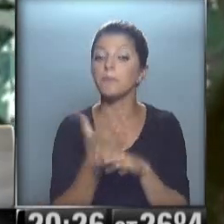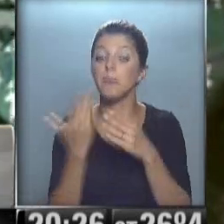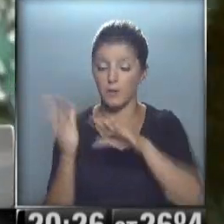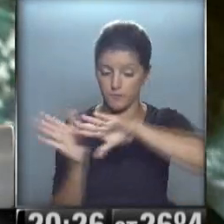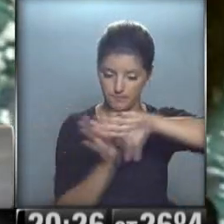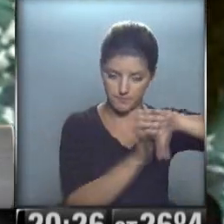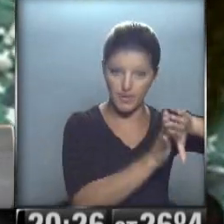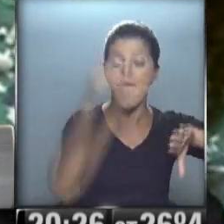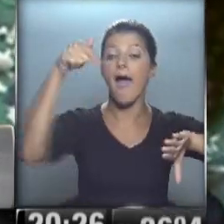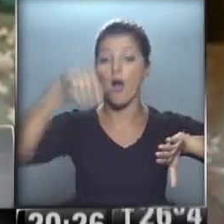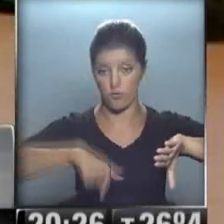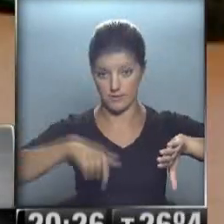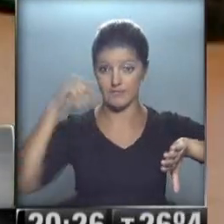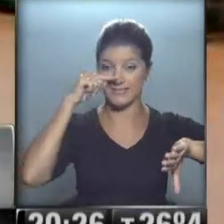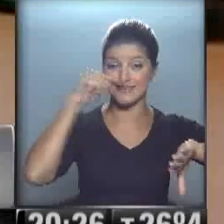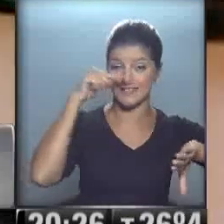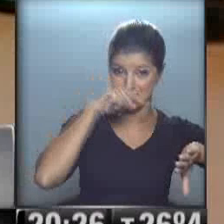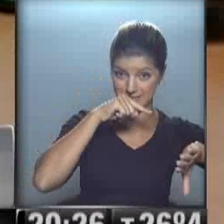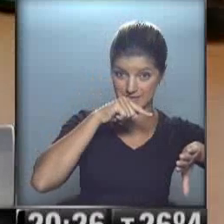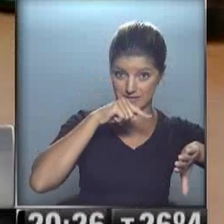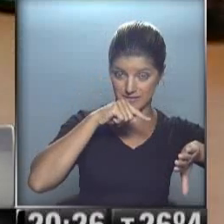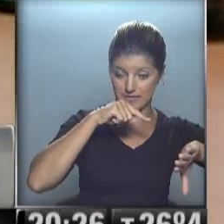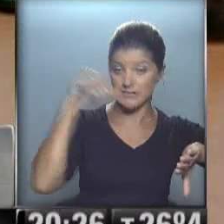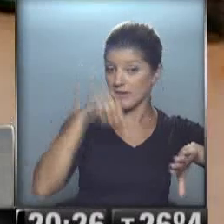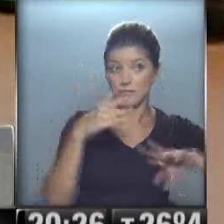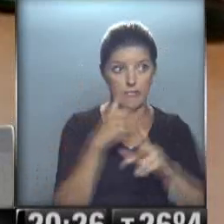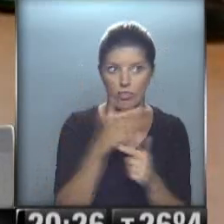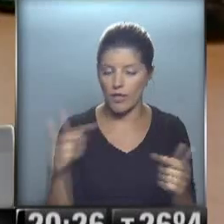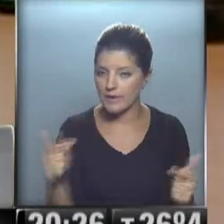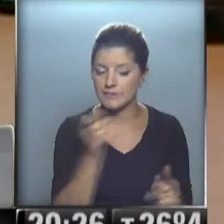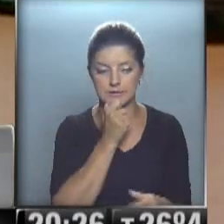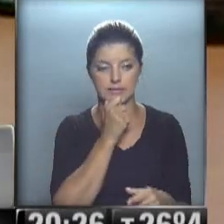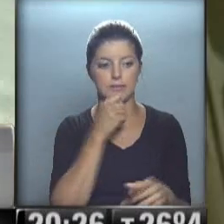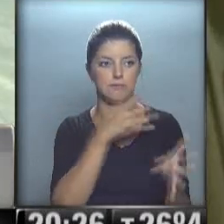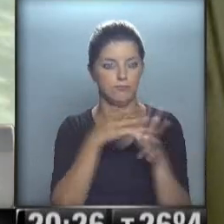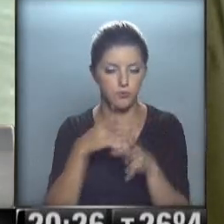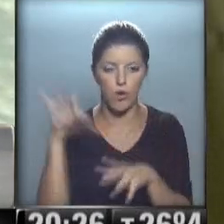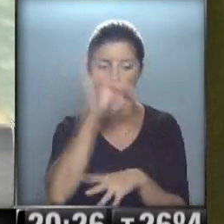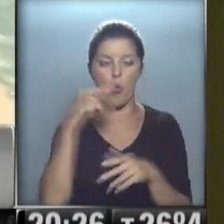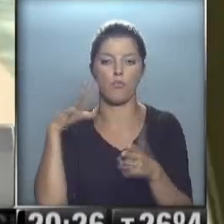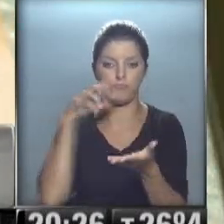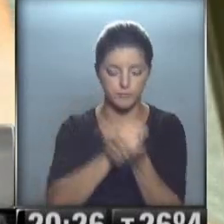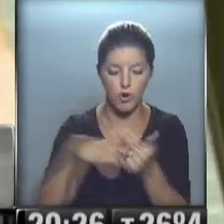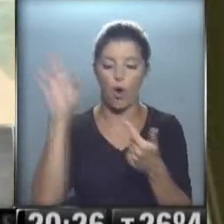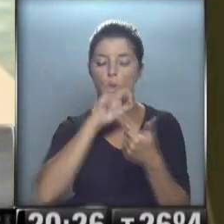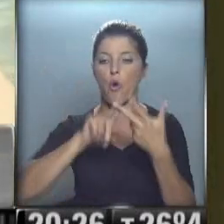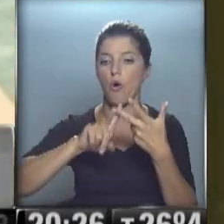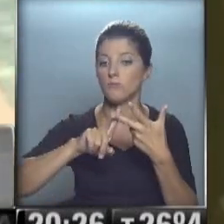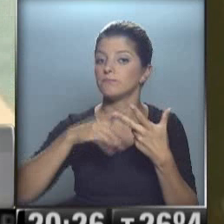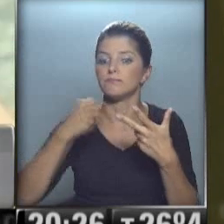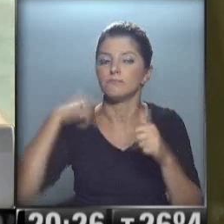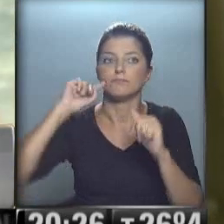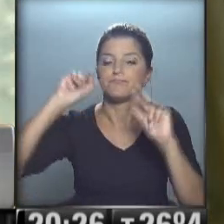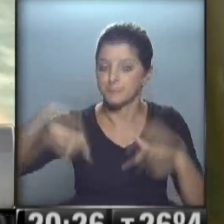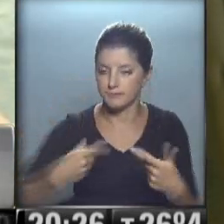avión del 777 de Malaysia Airlines, no hay nada, no se sabe si fue un secuestro, no se sabe si fue un atentado terrorista, no